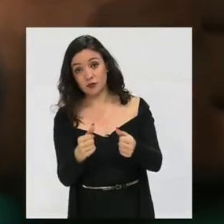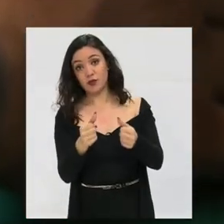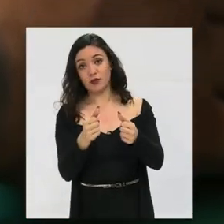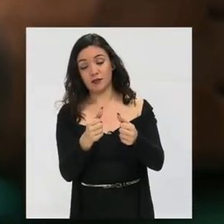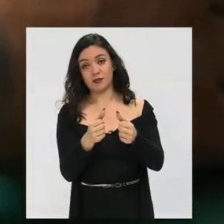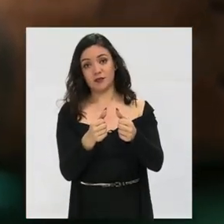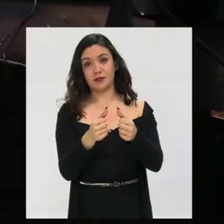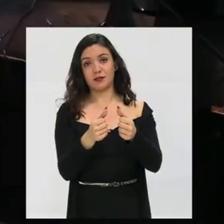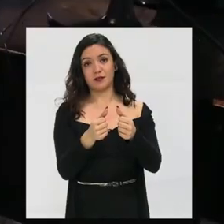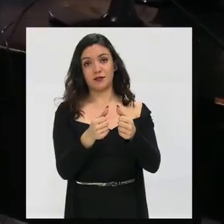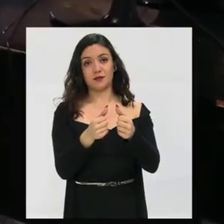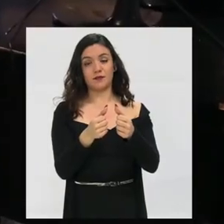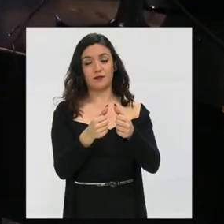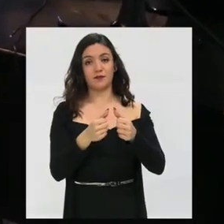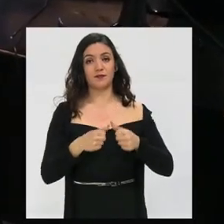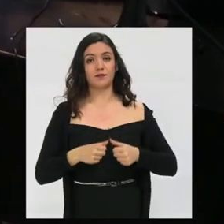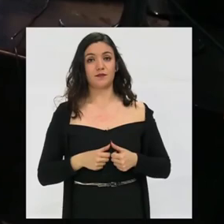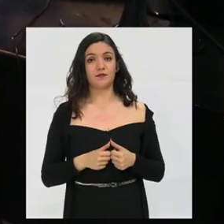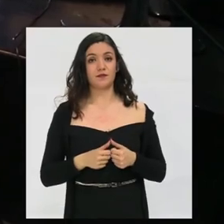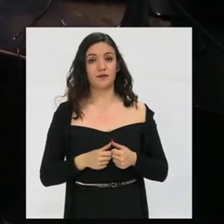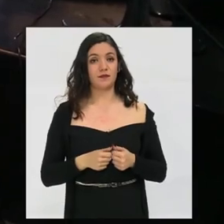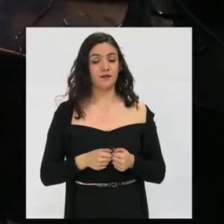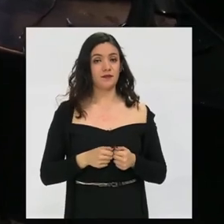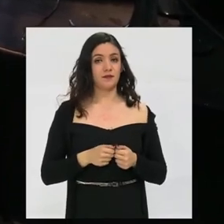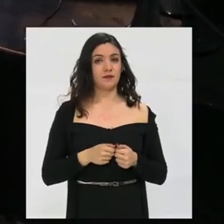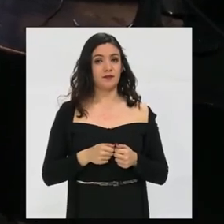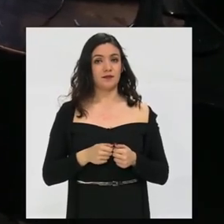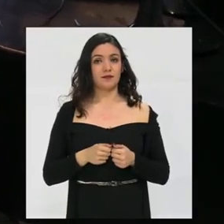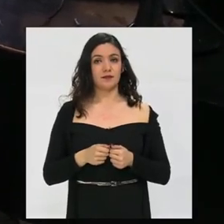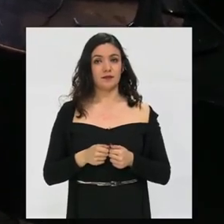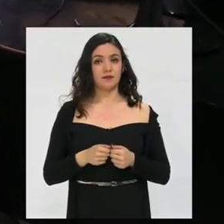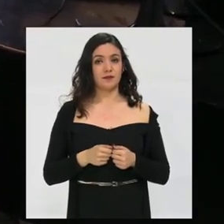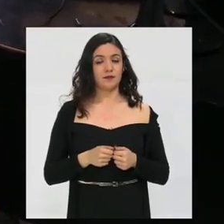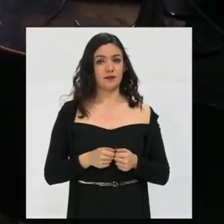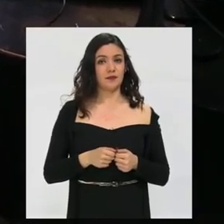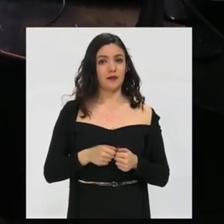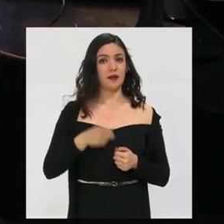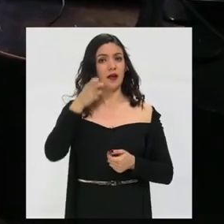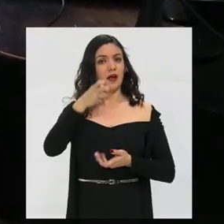ser escuchadas. El otro 3% de lo que yo siento, de esas frustraciones, tengo que